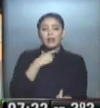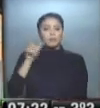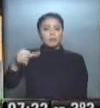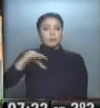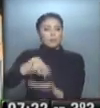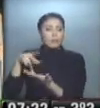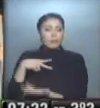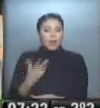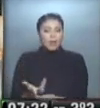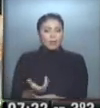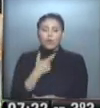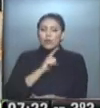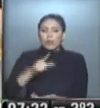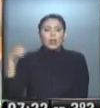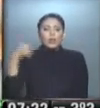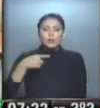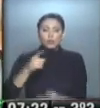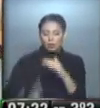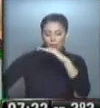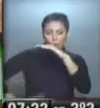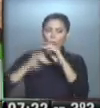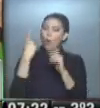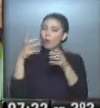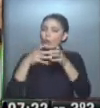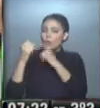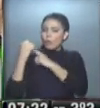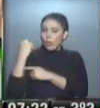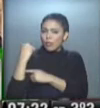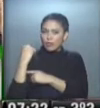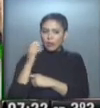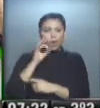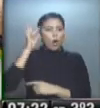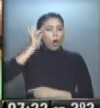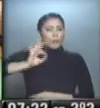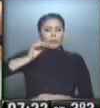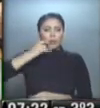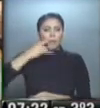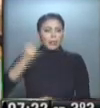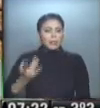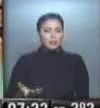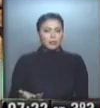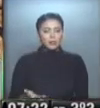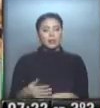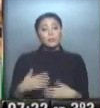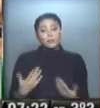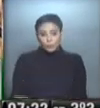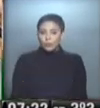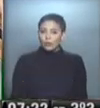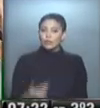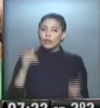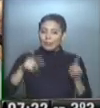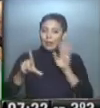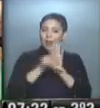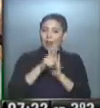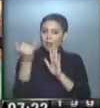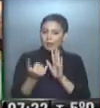es evitar conductas anti monopólicas es evitar formación de opinión indebida y creo que en ese sentido y está amparado en la ley de